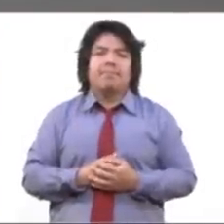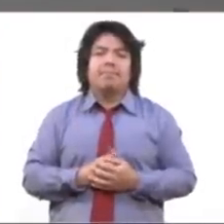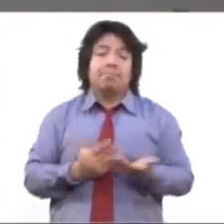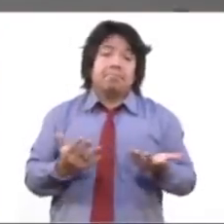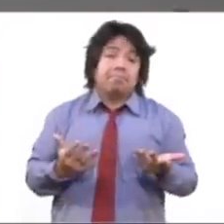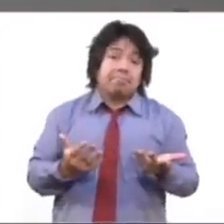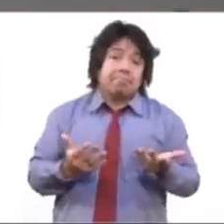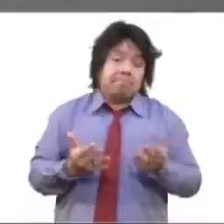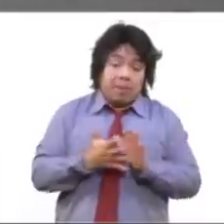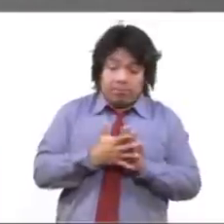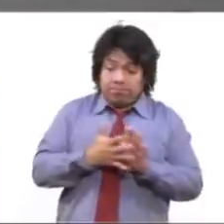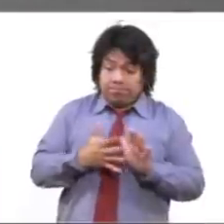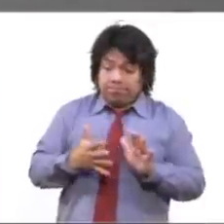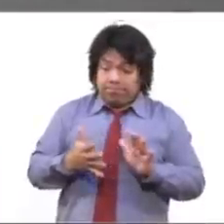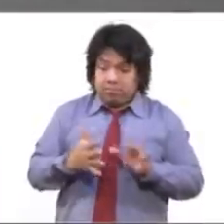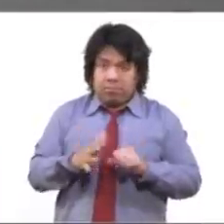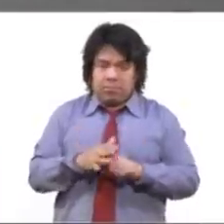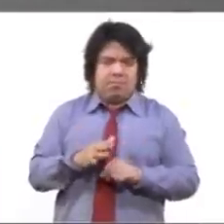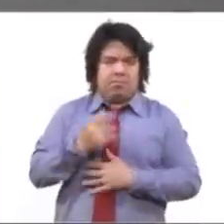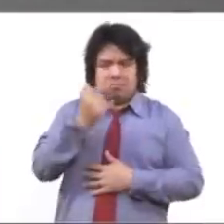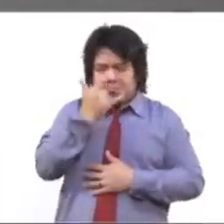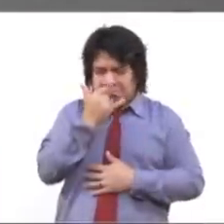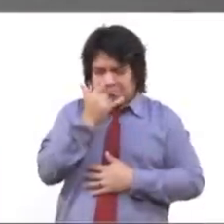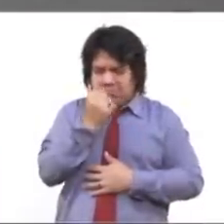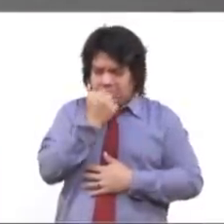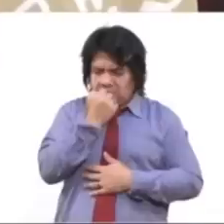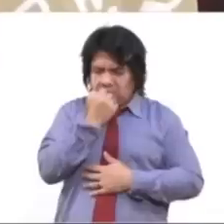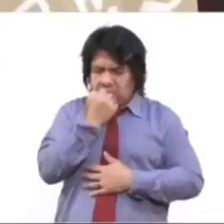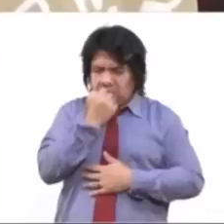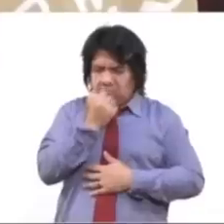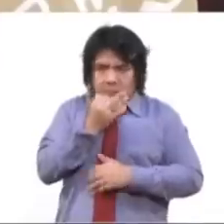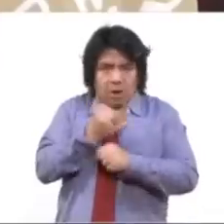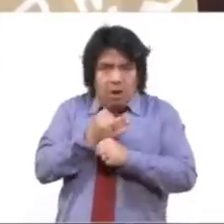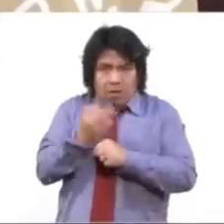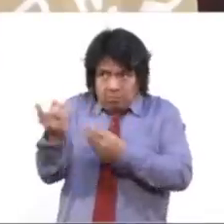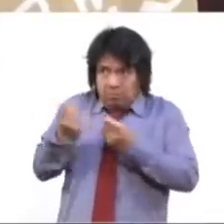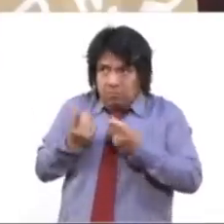Por lo menos una, ¿por qué no la entrega ahora? ¿Por qué no ayer?